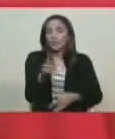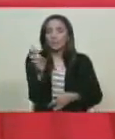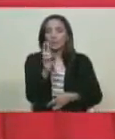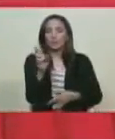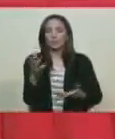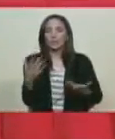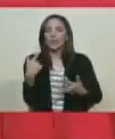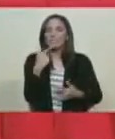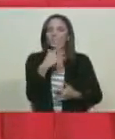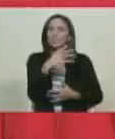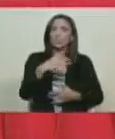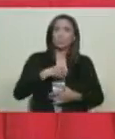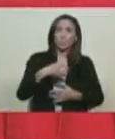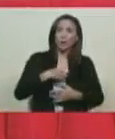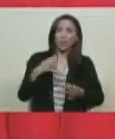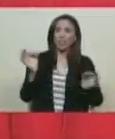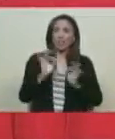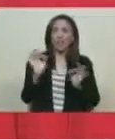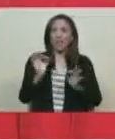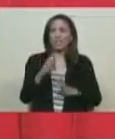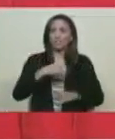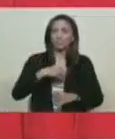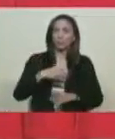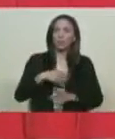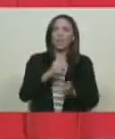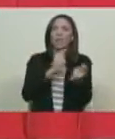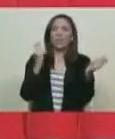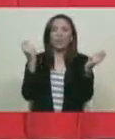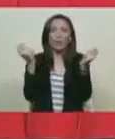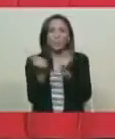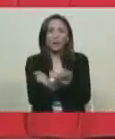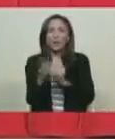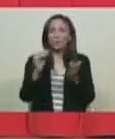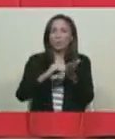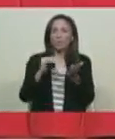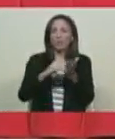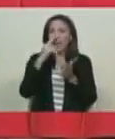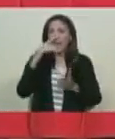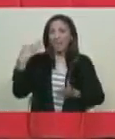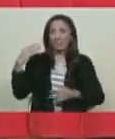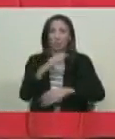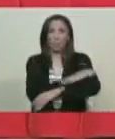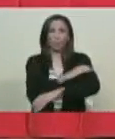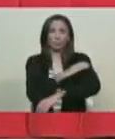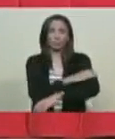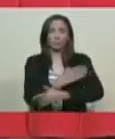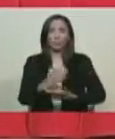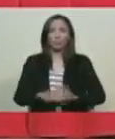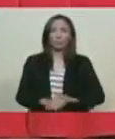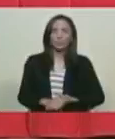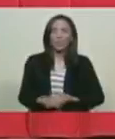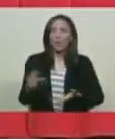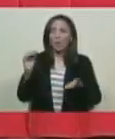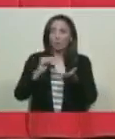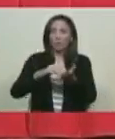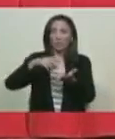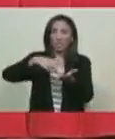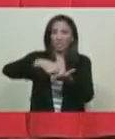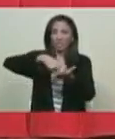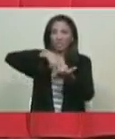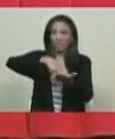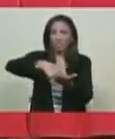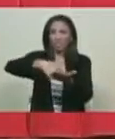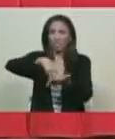no se puede, que tenemos que convertirnos en una colonia nuevamente, que tenemos que arrodillarnos a